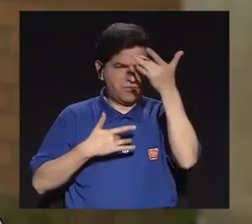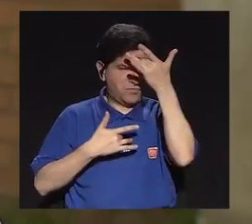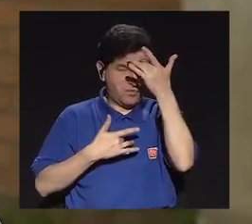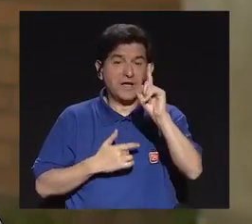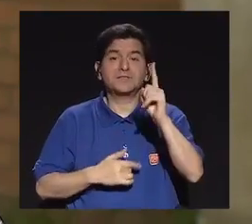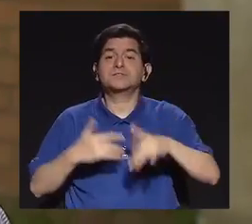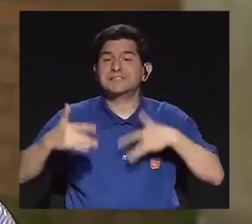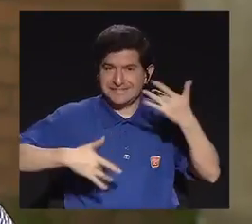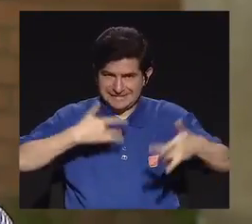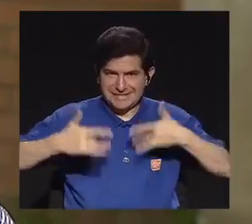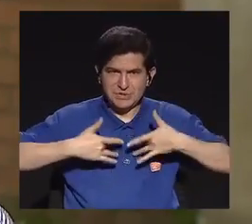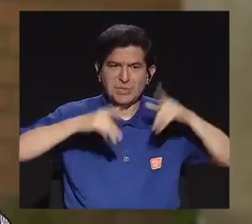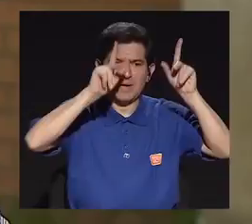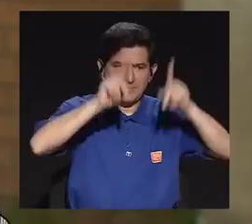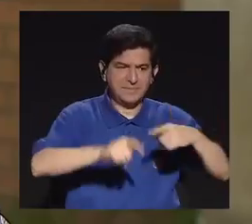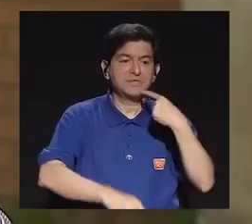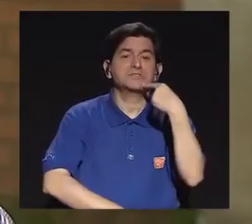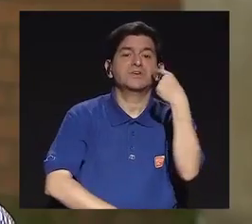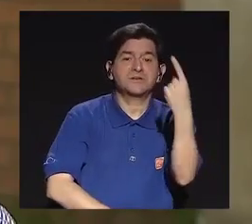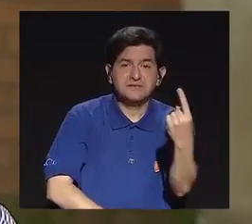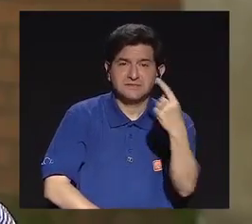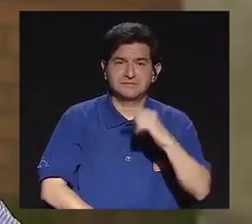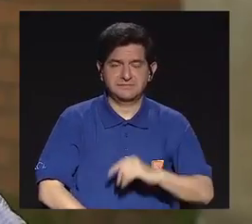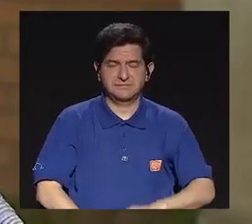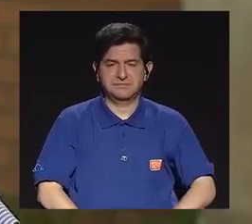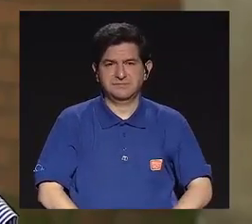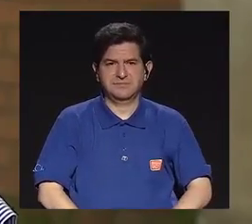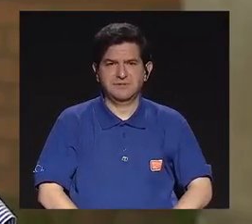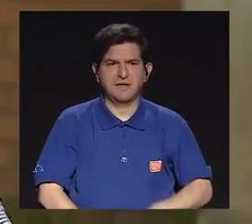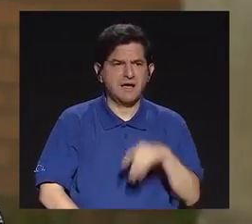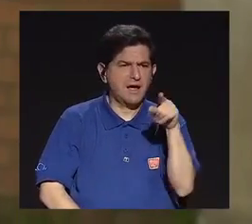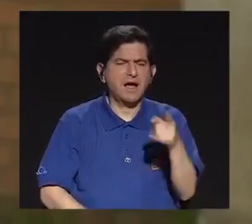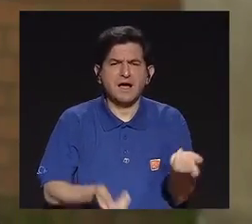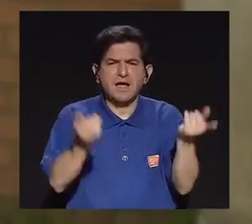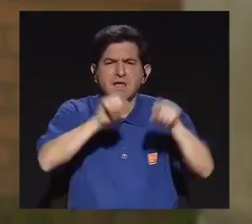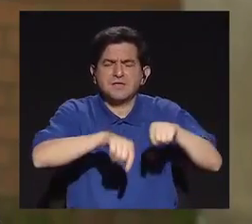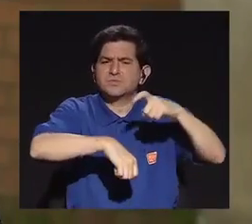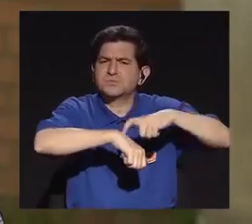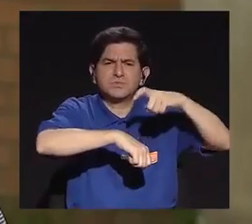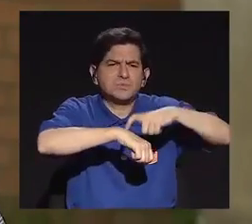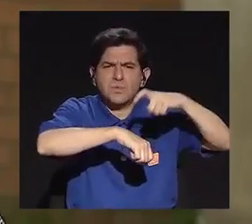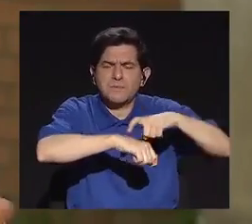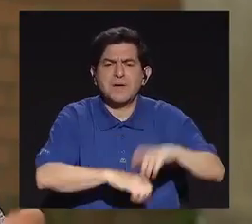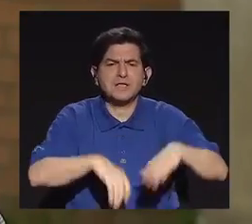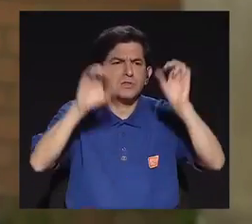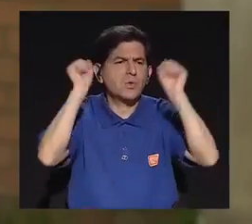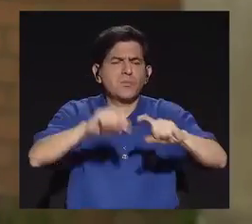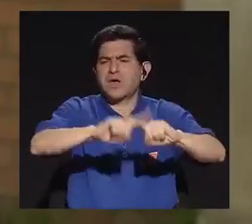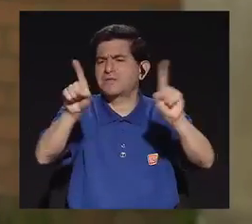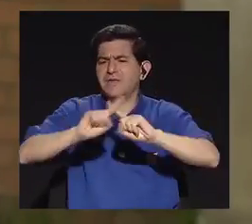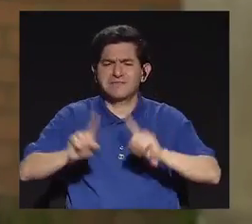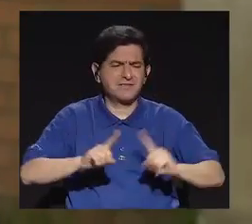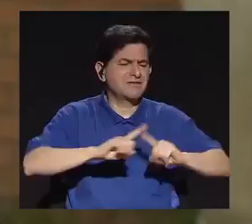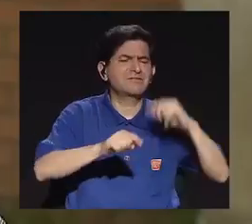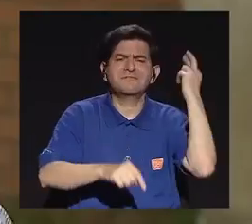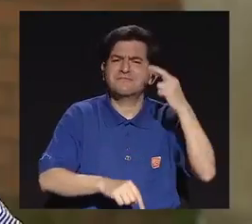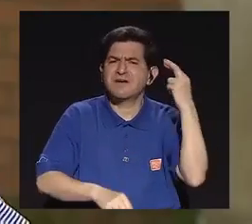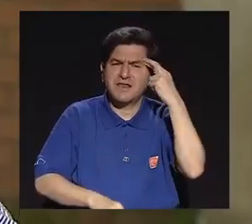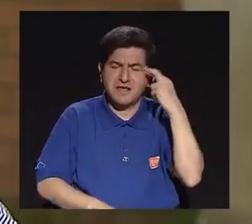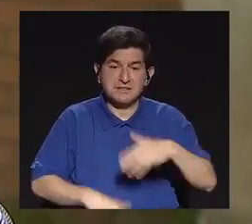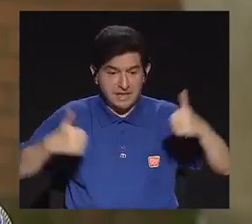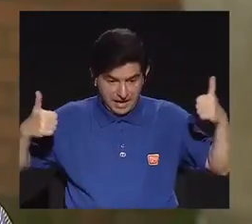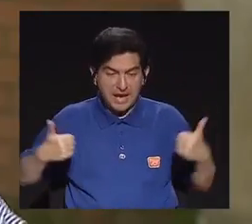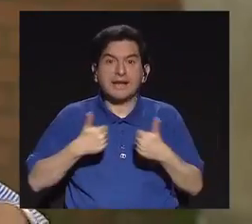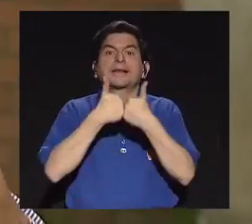síntoma que el paciente refiere, que se le presenta en algún momento y que puede tener muchas causas, ¿verdad? Entonces